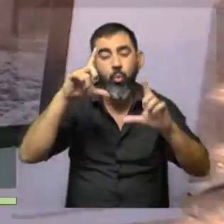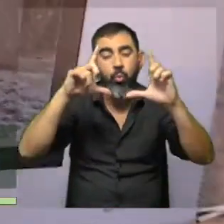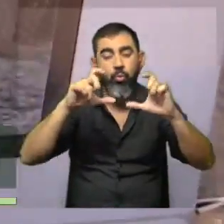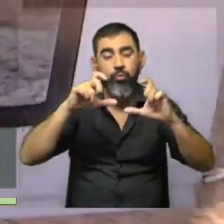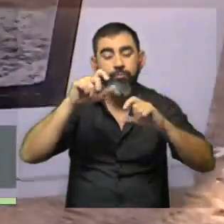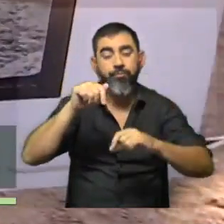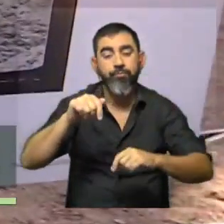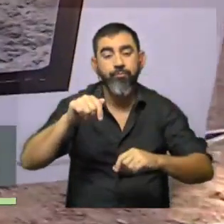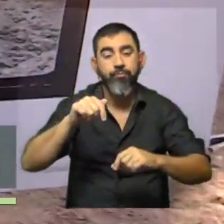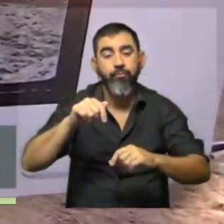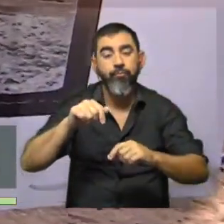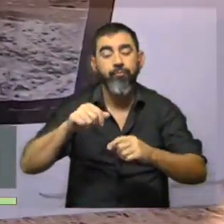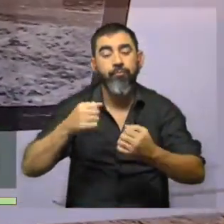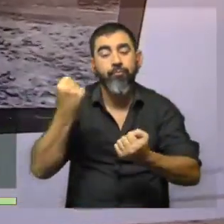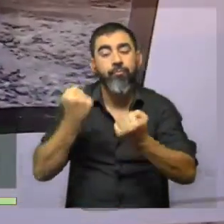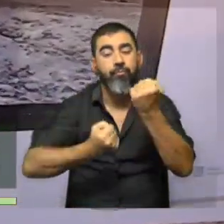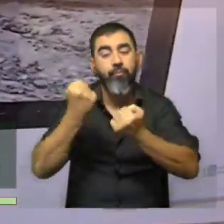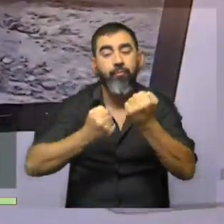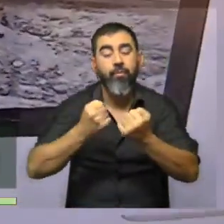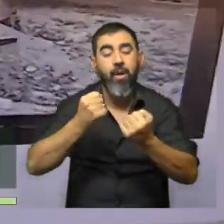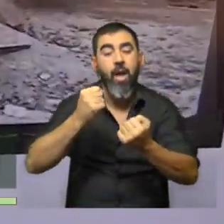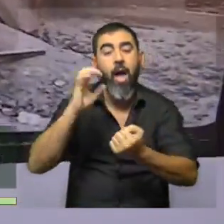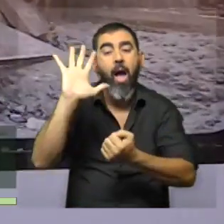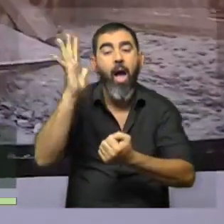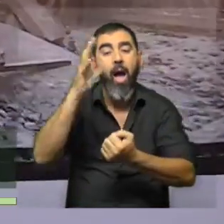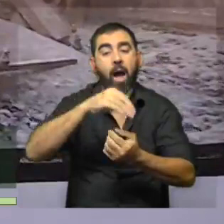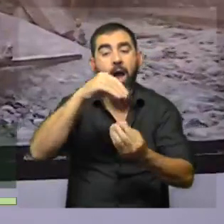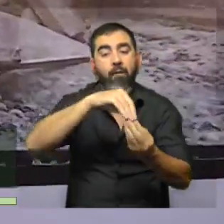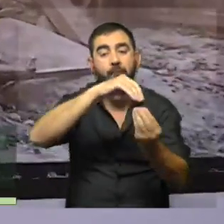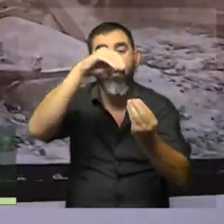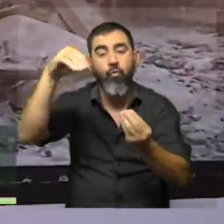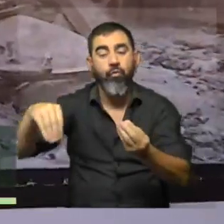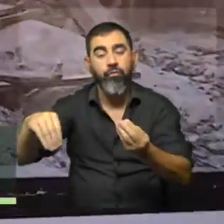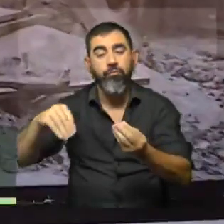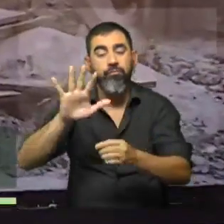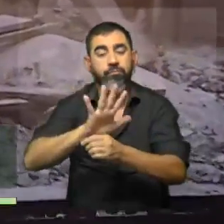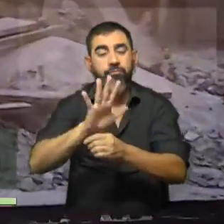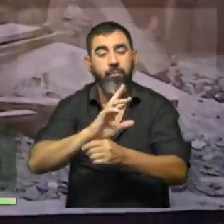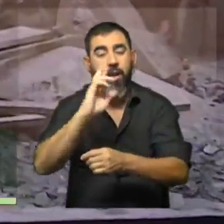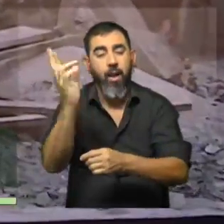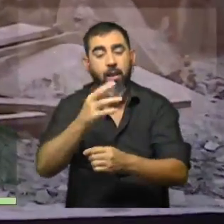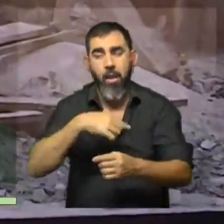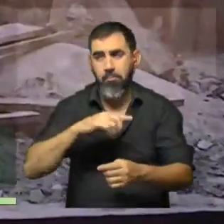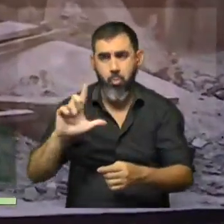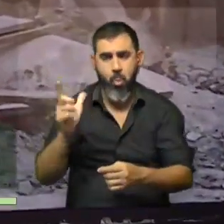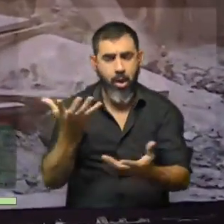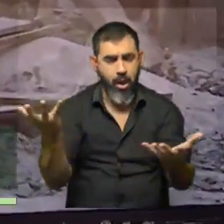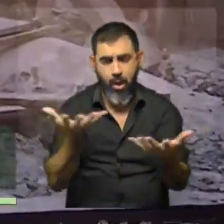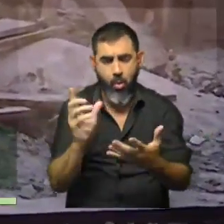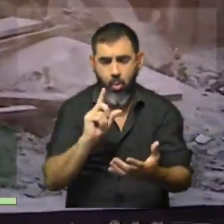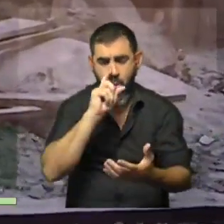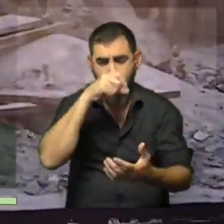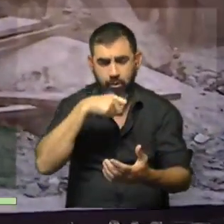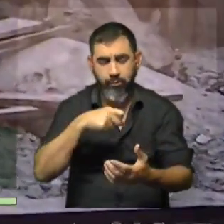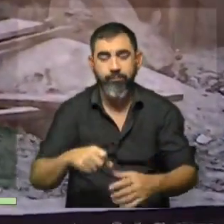es el carro transplantador de árboles eh esto parece una figura extraña que hoy no se ve en la capital del país